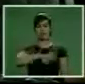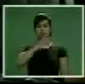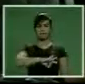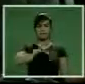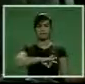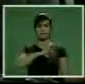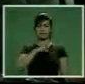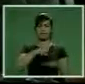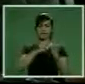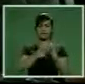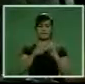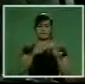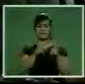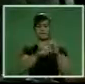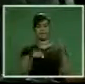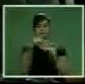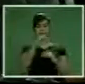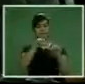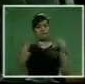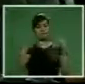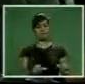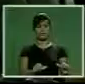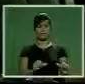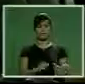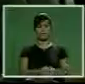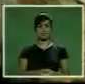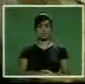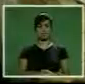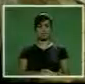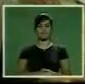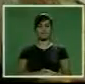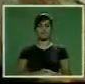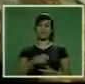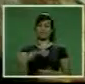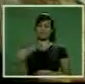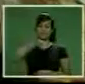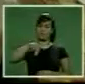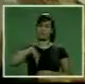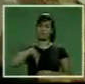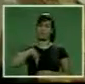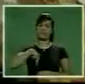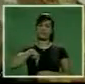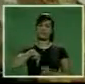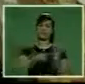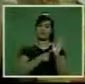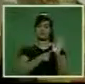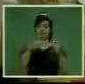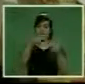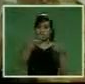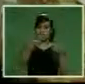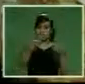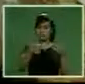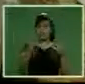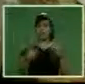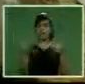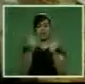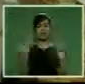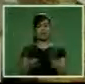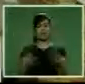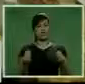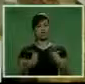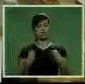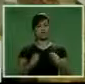es innato al sistema y que justamente nosotros presentamos como opción un modelo, un modo de